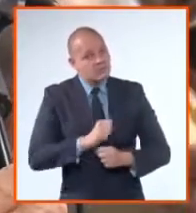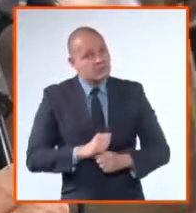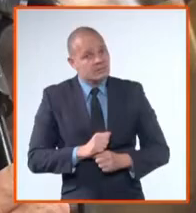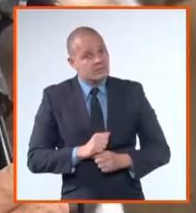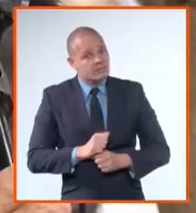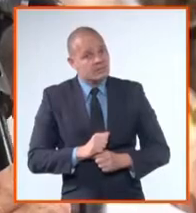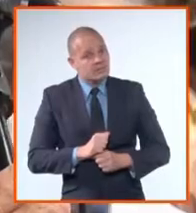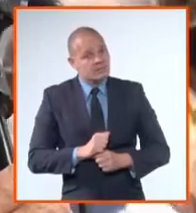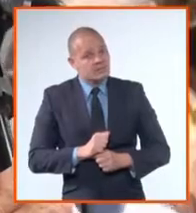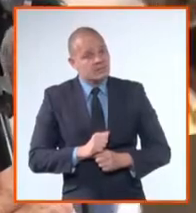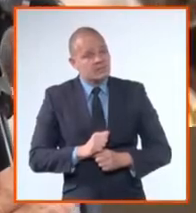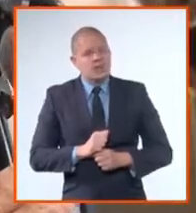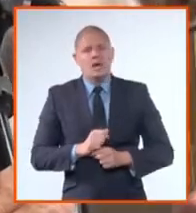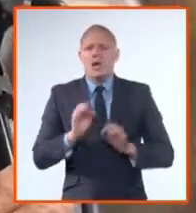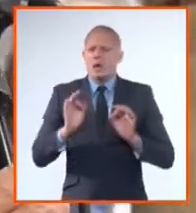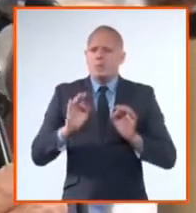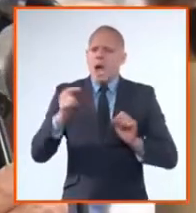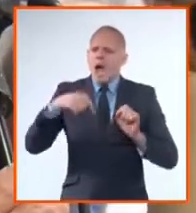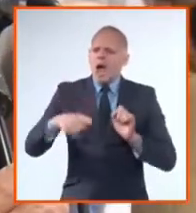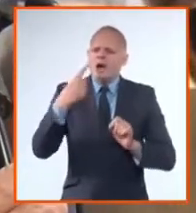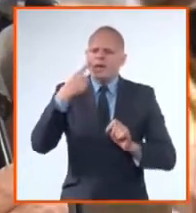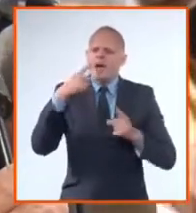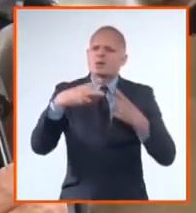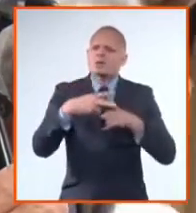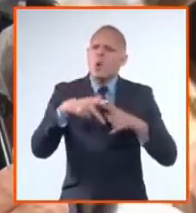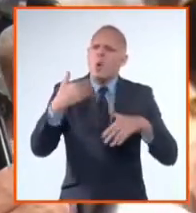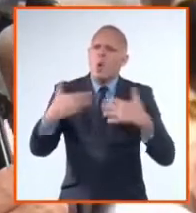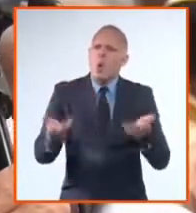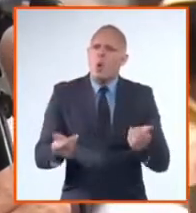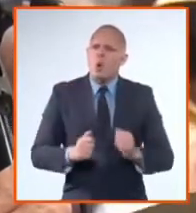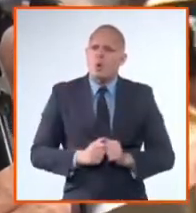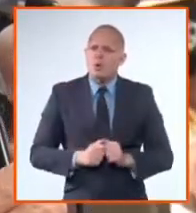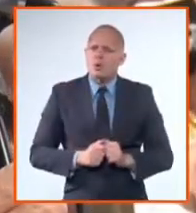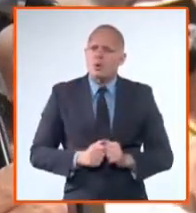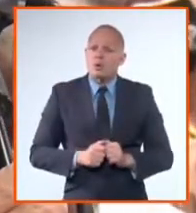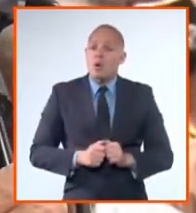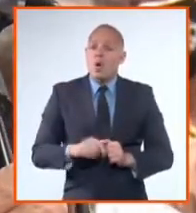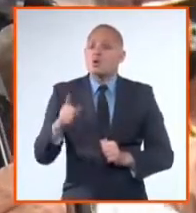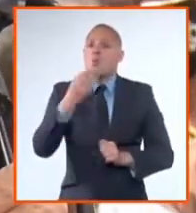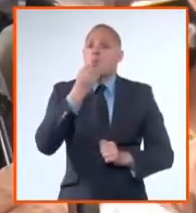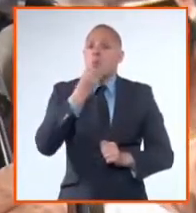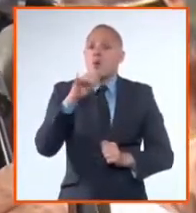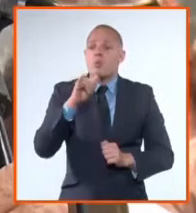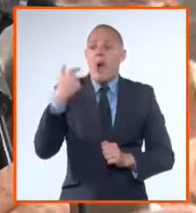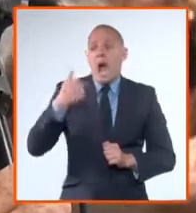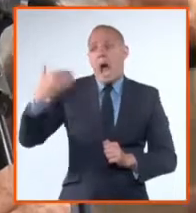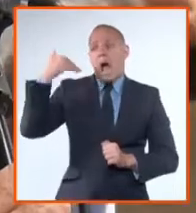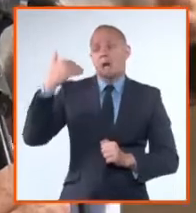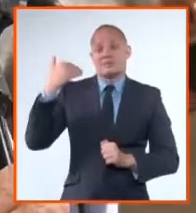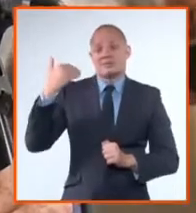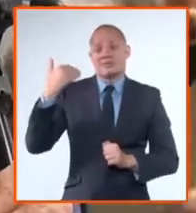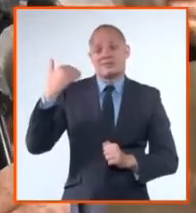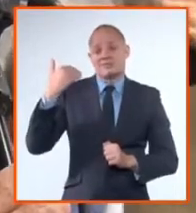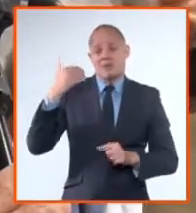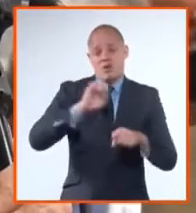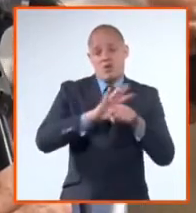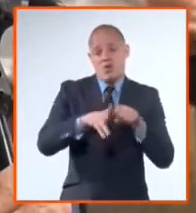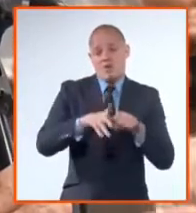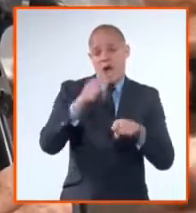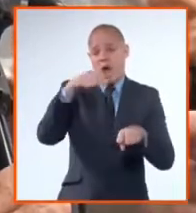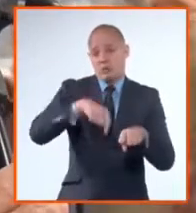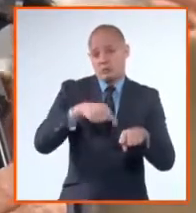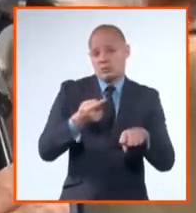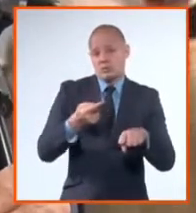que seguirlas, hay que buscar los mecanismos que no son los tradicionales, porque no han sido los tradicionales el enfrentamiento de la enfermedad, y